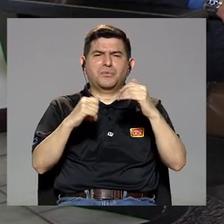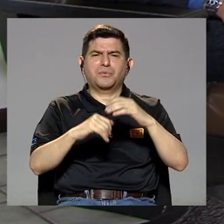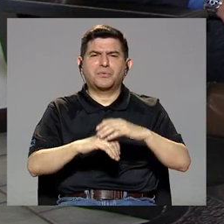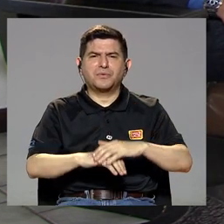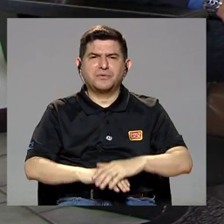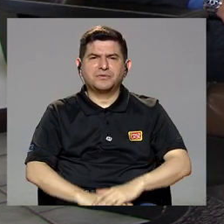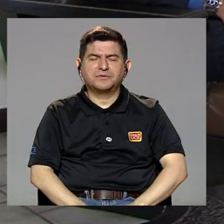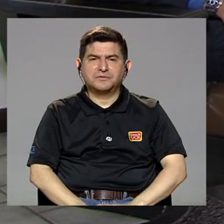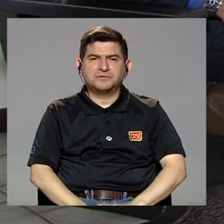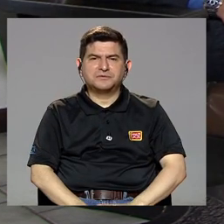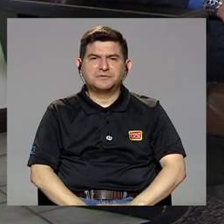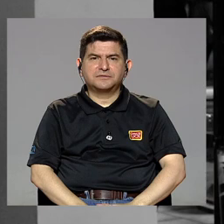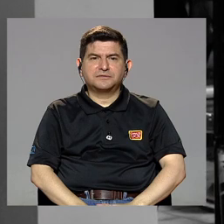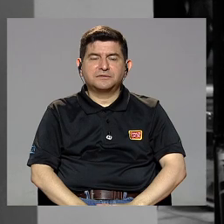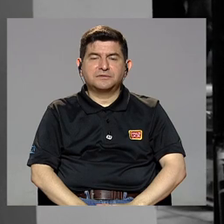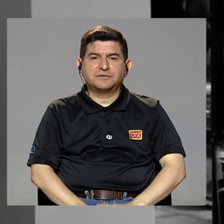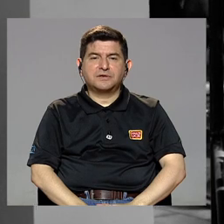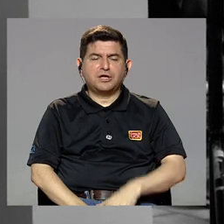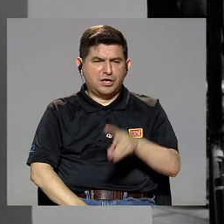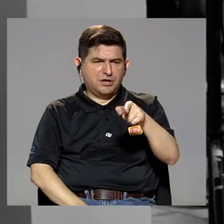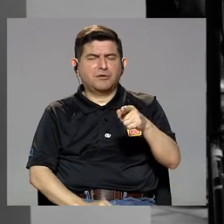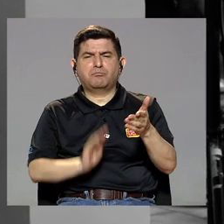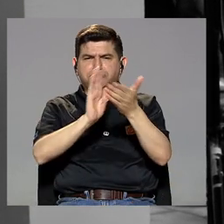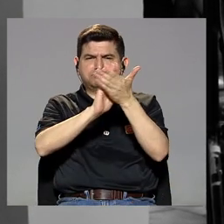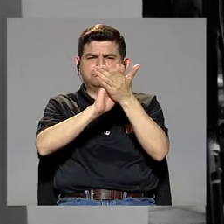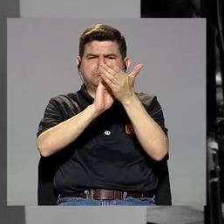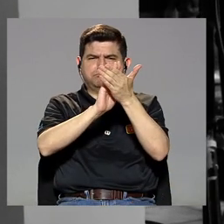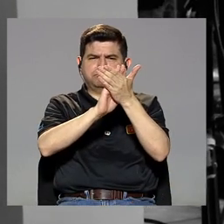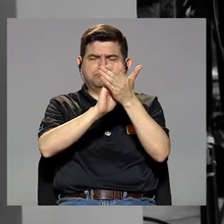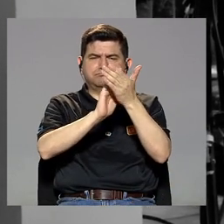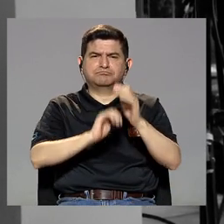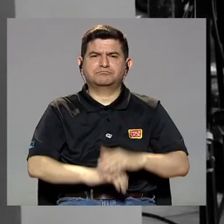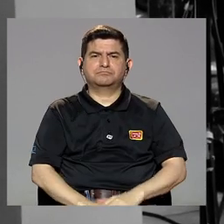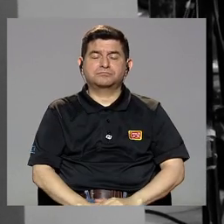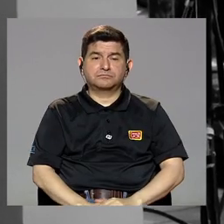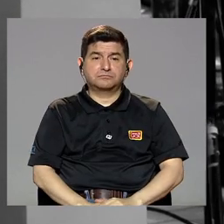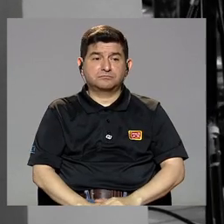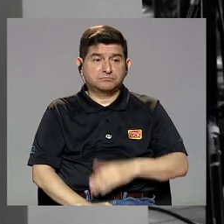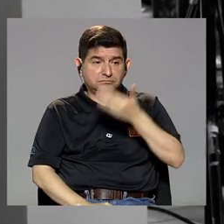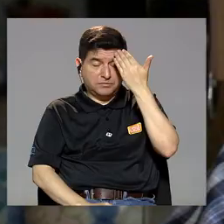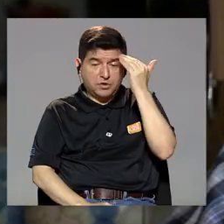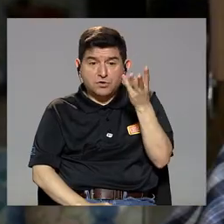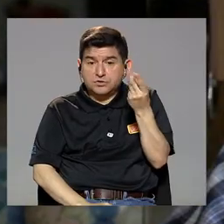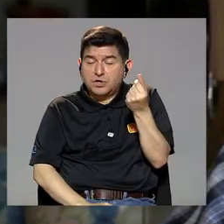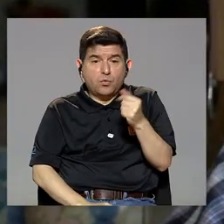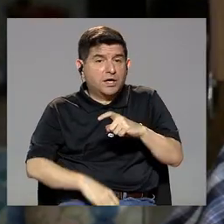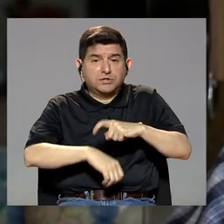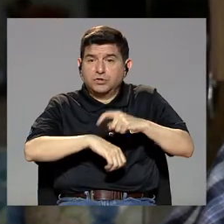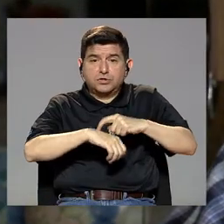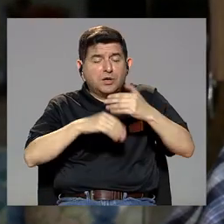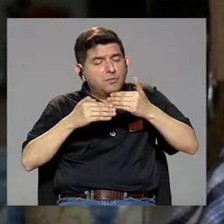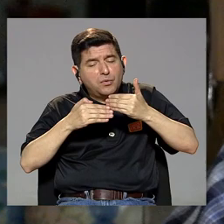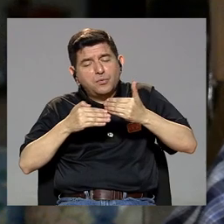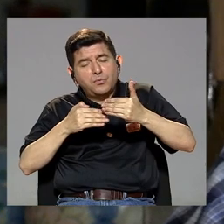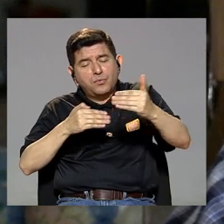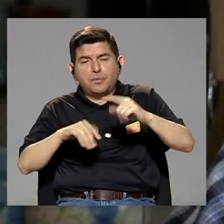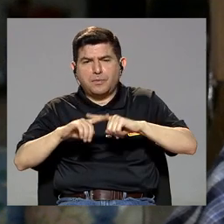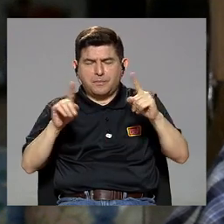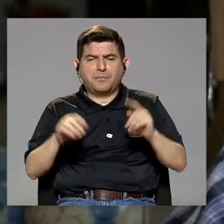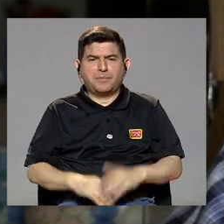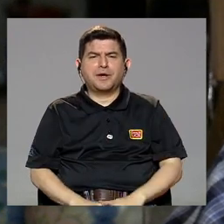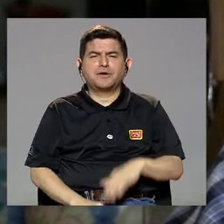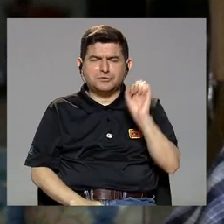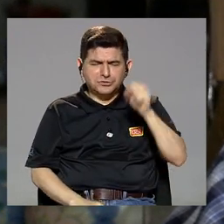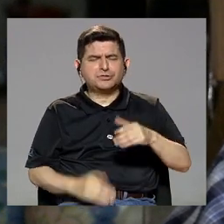y que me dieran un aplauso no sé cuánto dure el aplauso pero fue muy muy